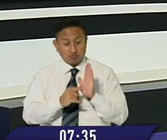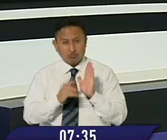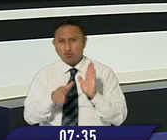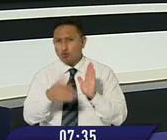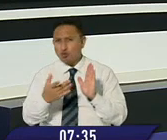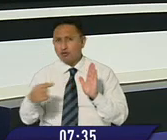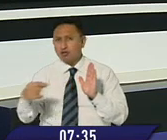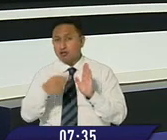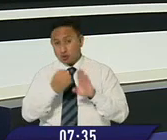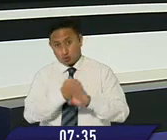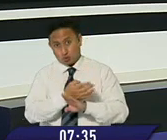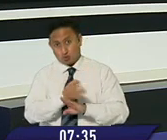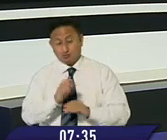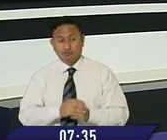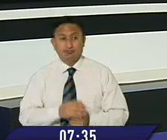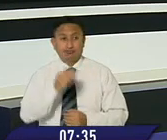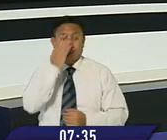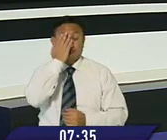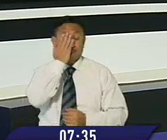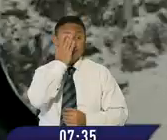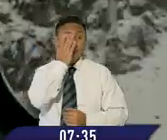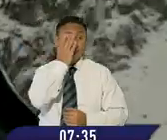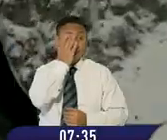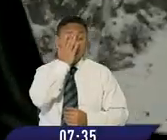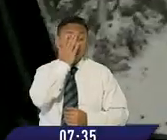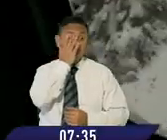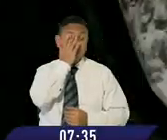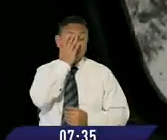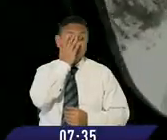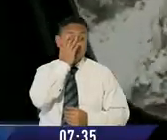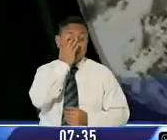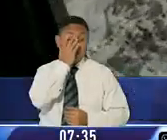contamos algunas recomendaciones.